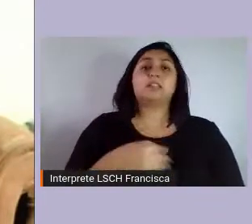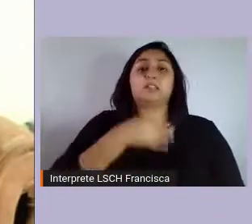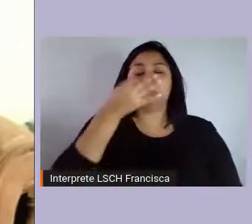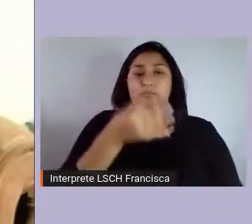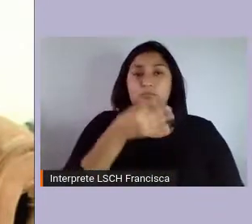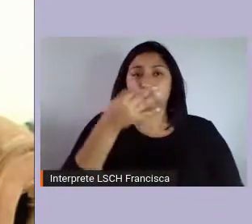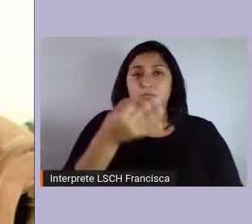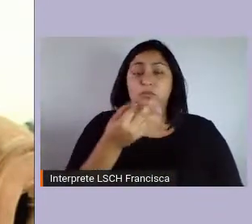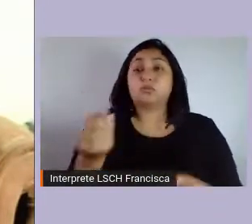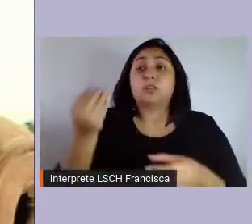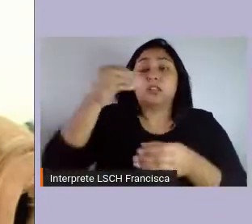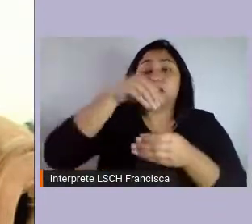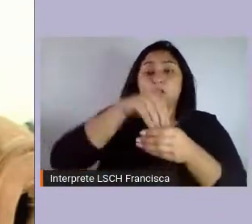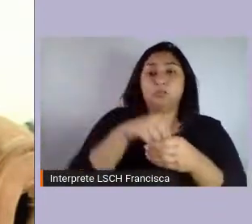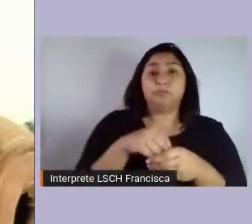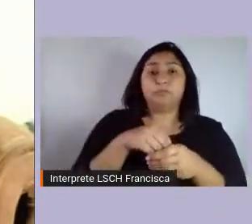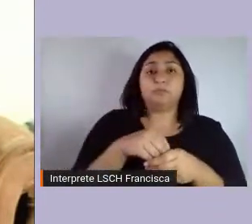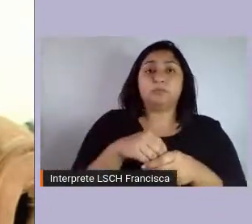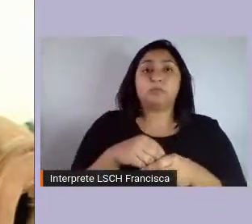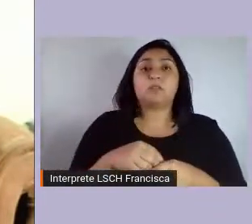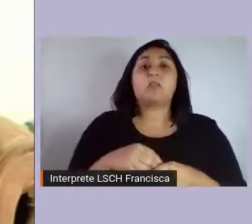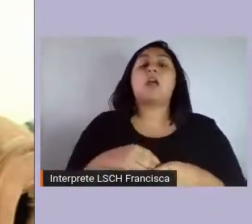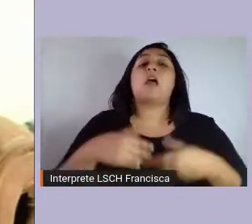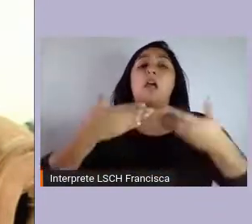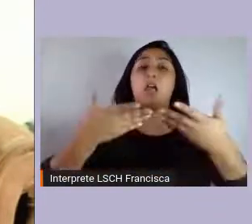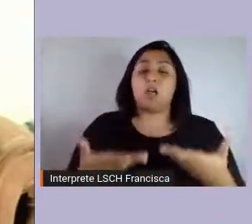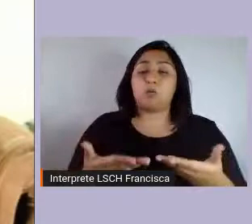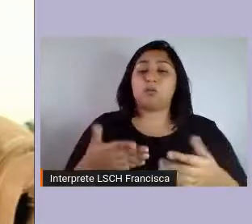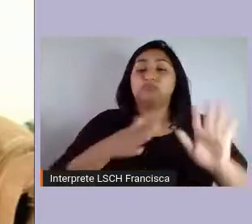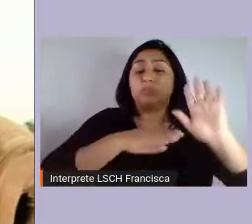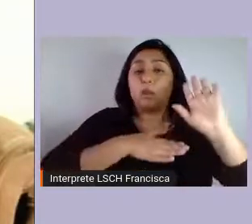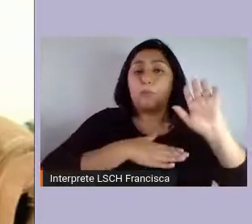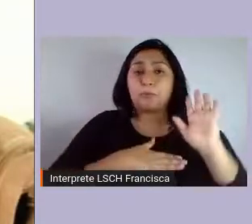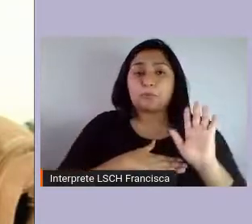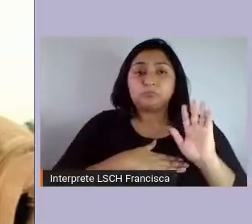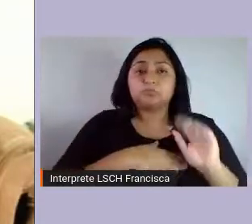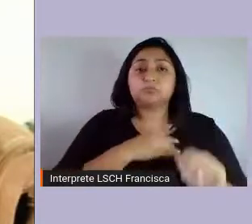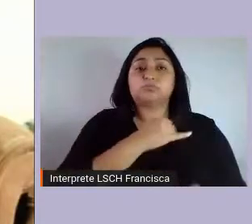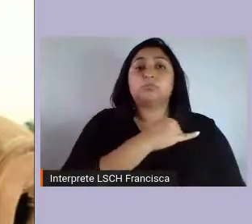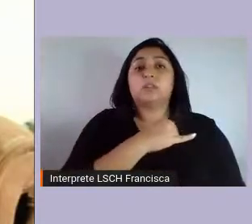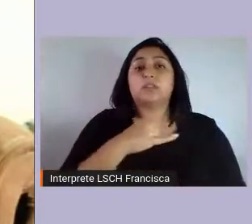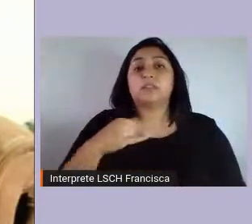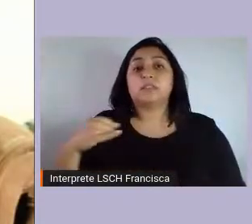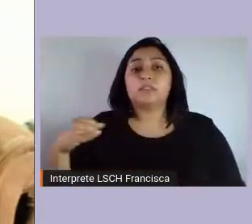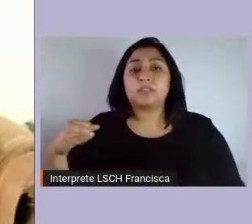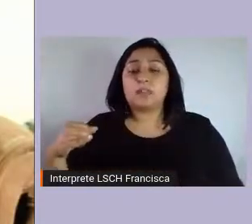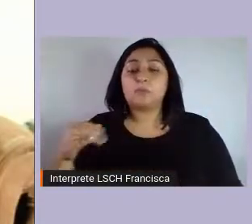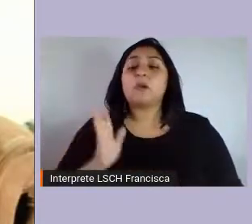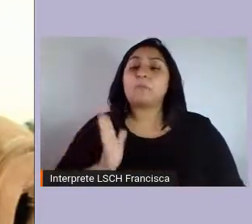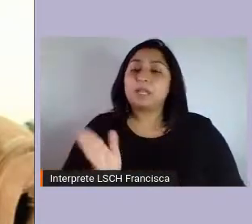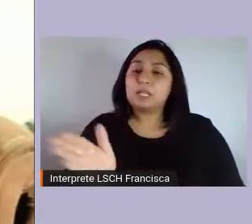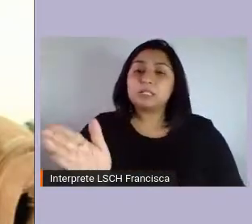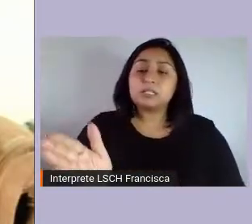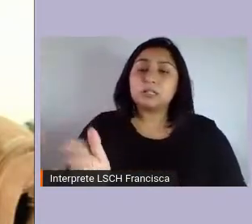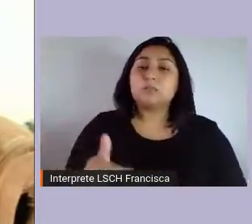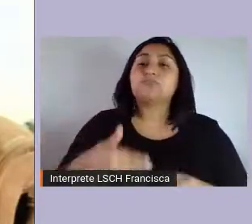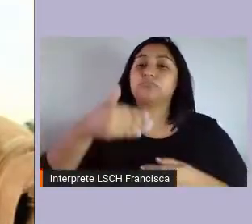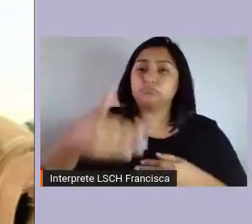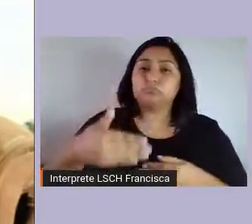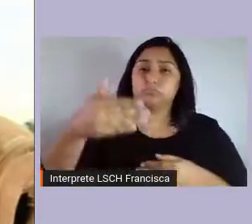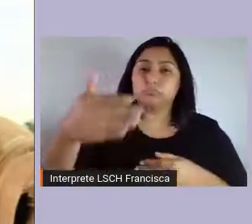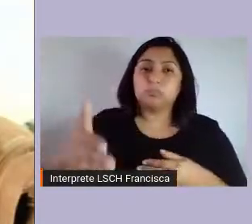a continuación, porque eso es lo prometido, despéjense los sentidos para seguir adelante. Empieza